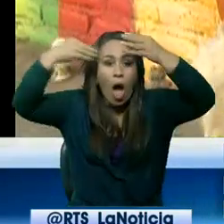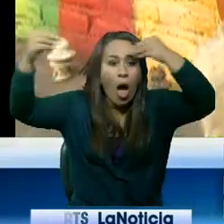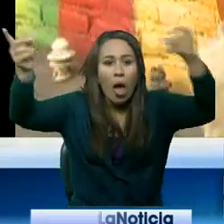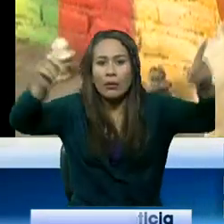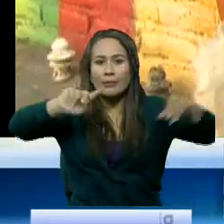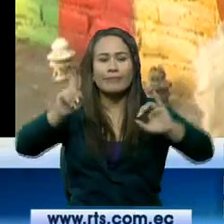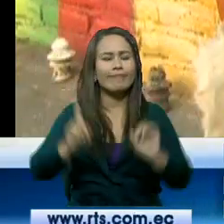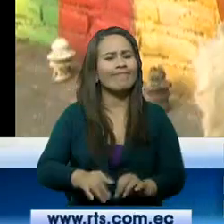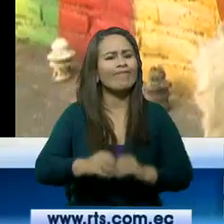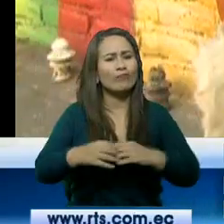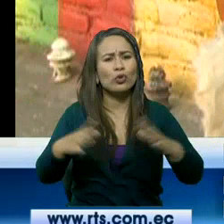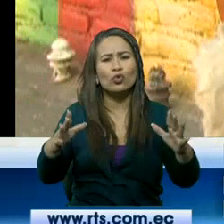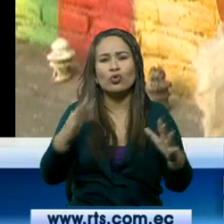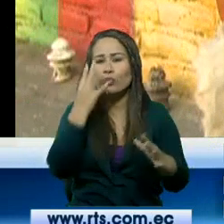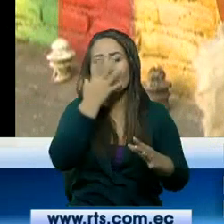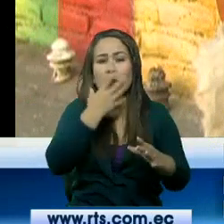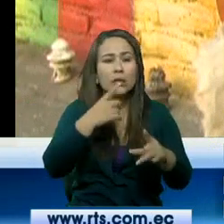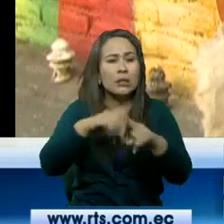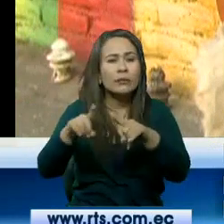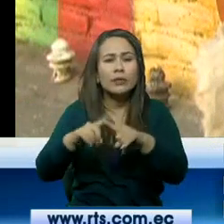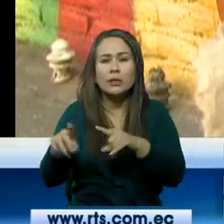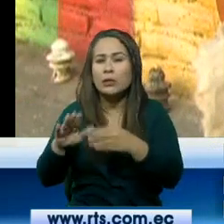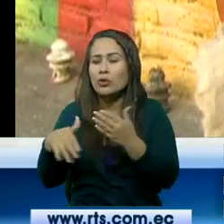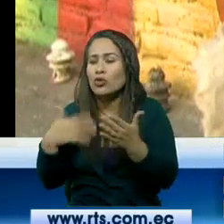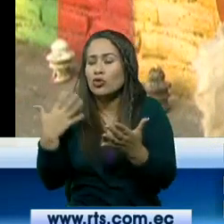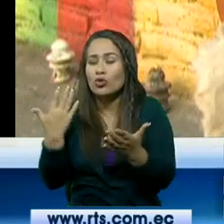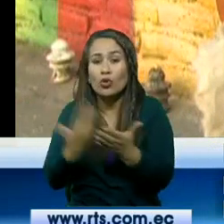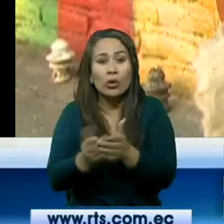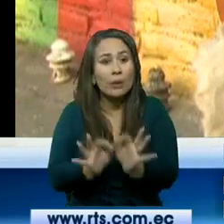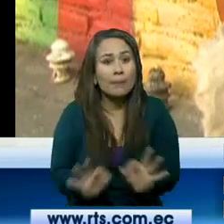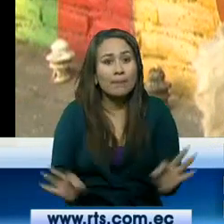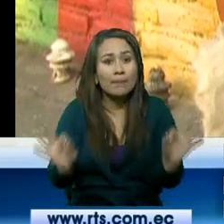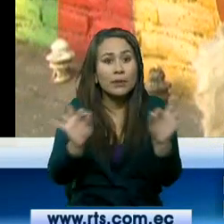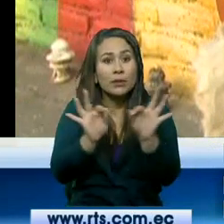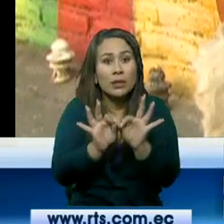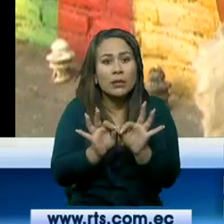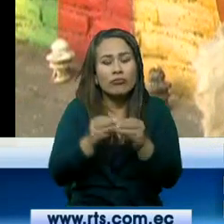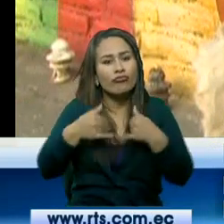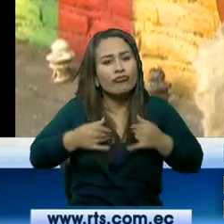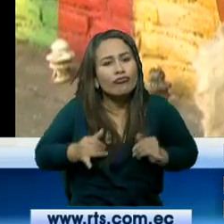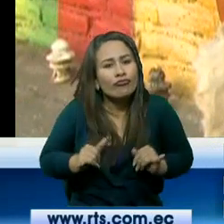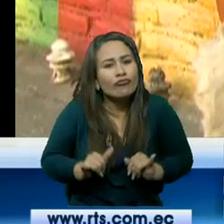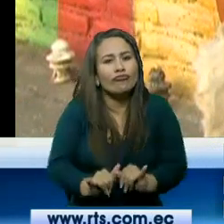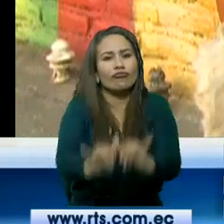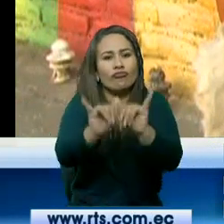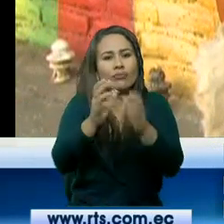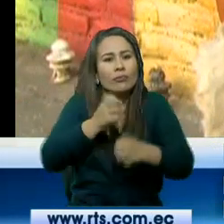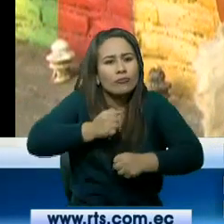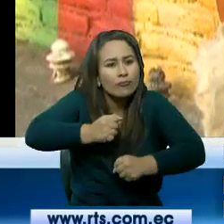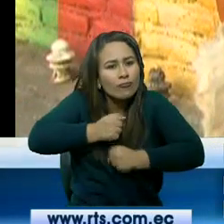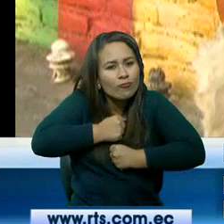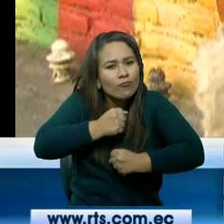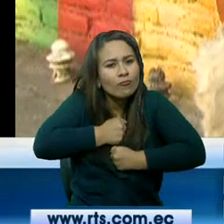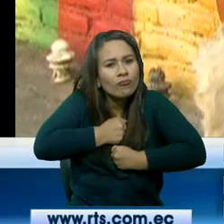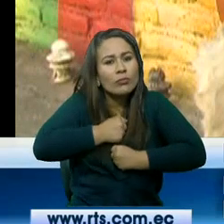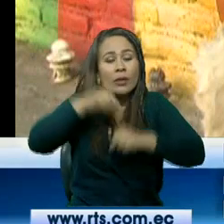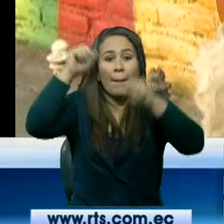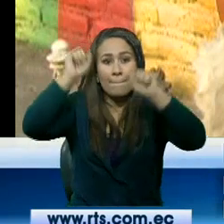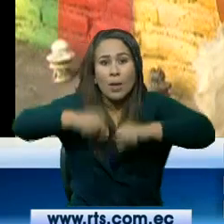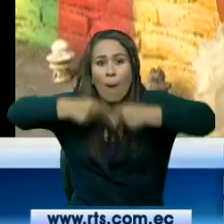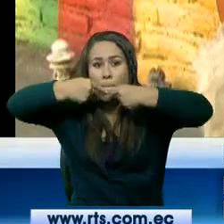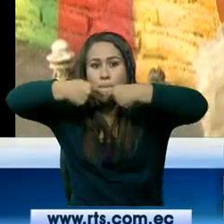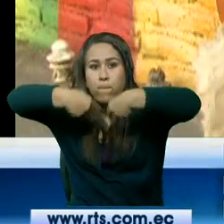súper riquísima, que tiene mucha variedad, y creo que es muy importante que se mantenga, que se conserve y sobre todo que se